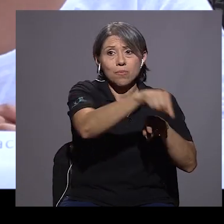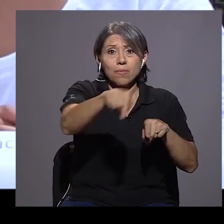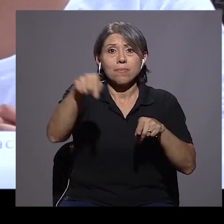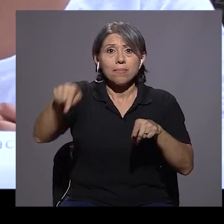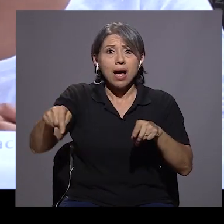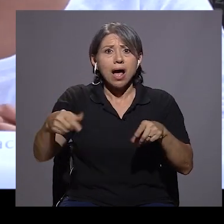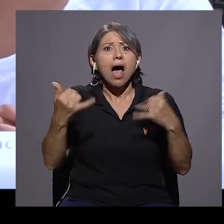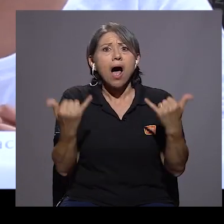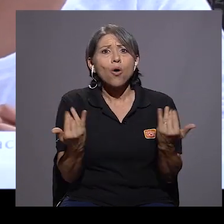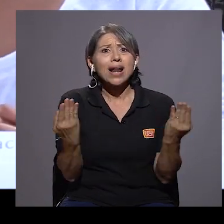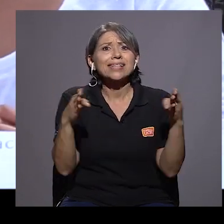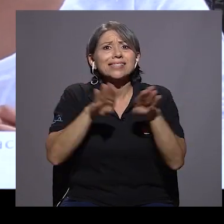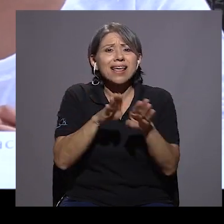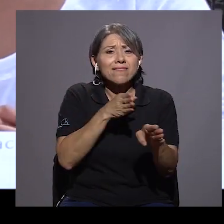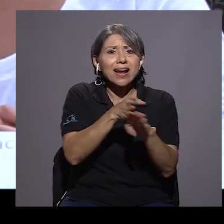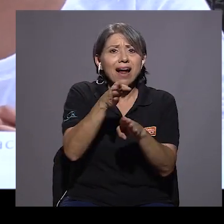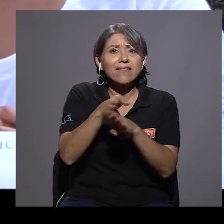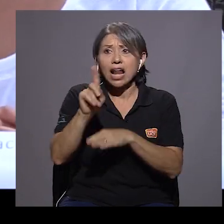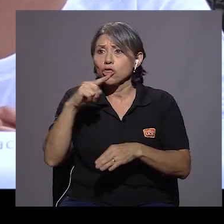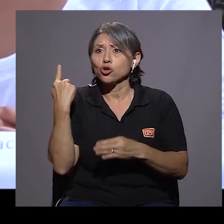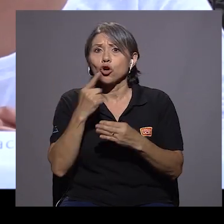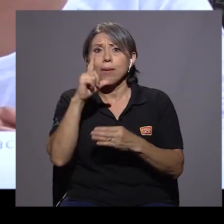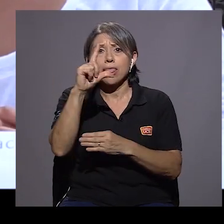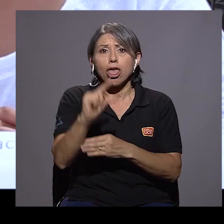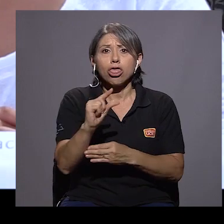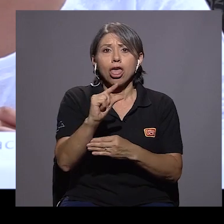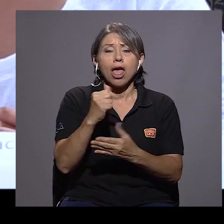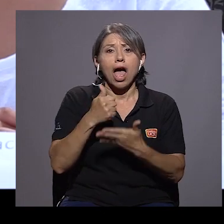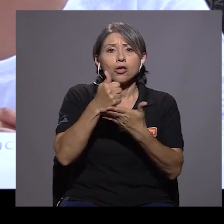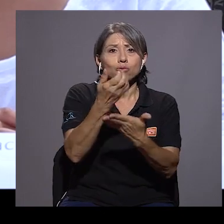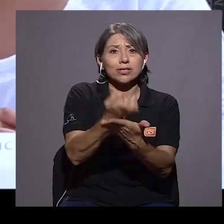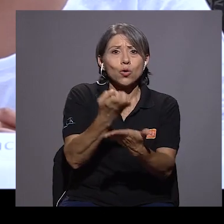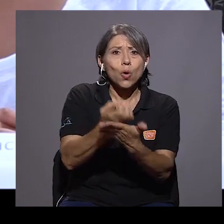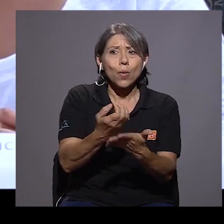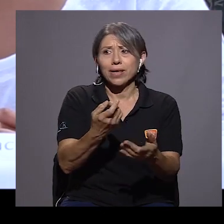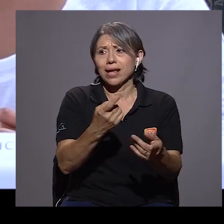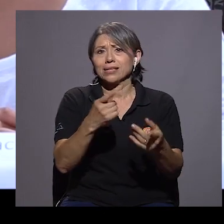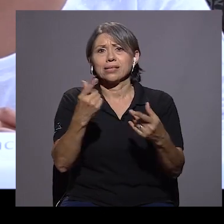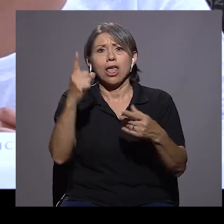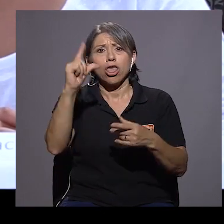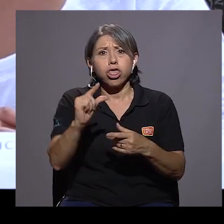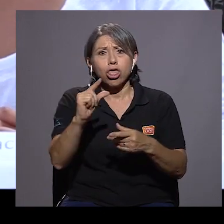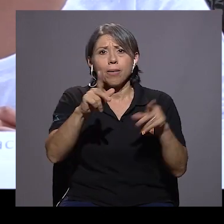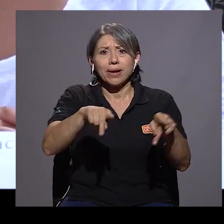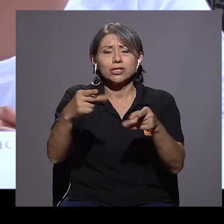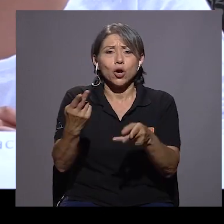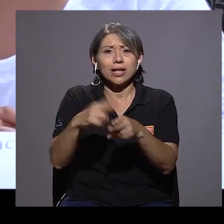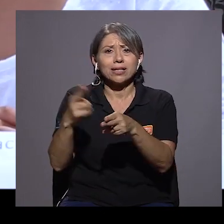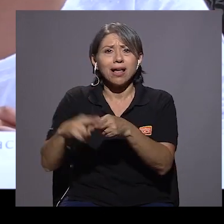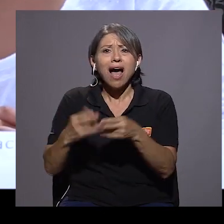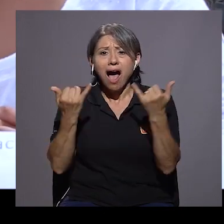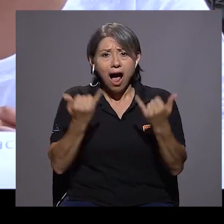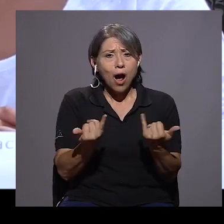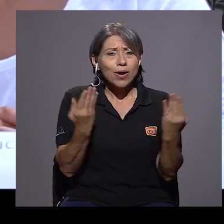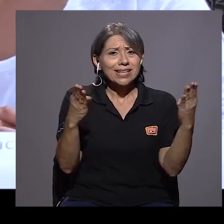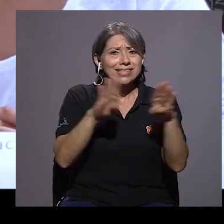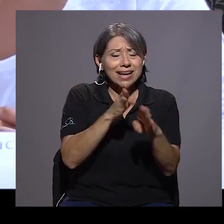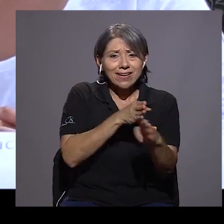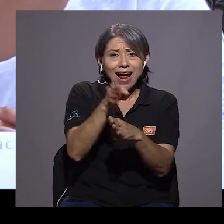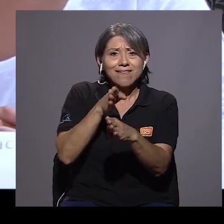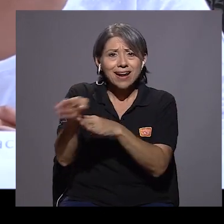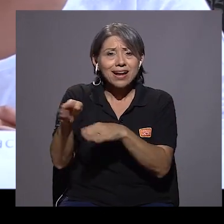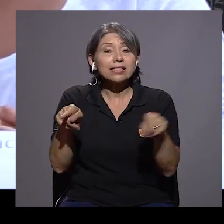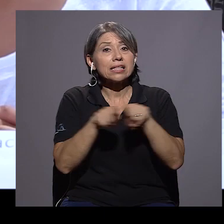no son solo las becas y los cupos, estamos hablando de cierres de carreras, tiempos docentes insuficientes, como lo mencionaba